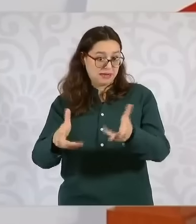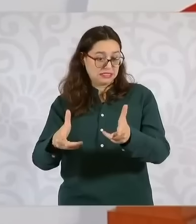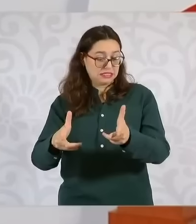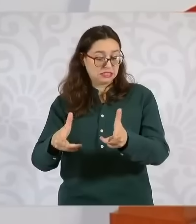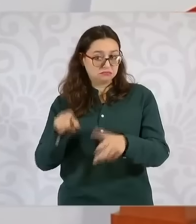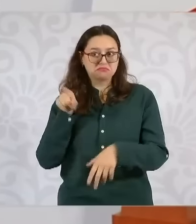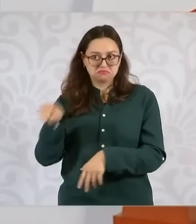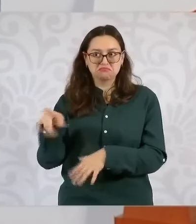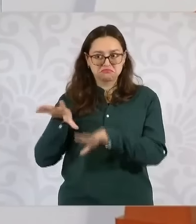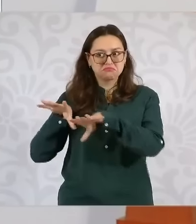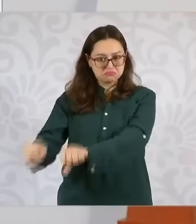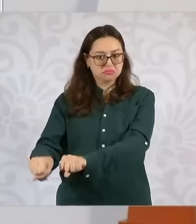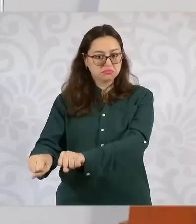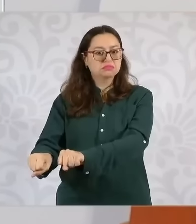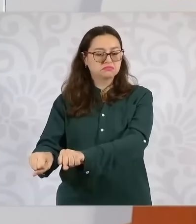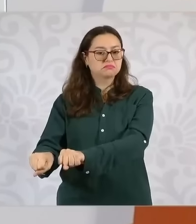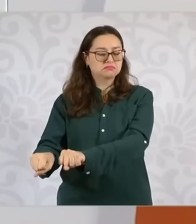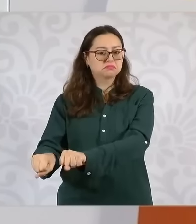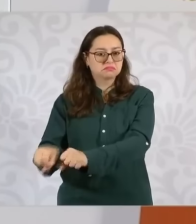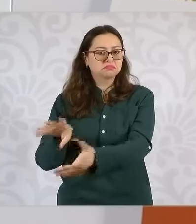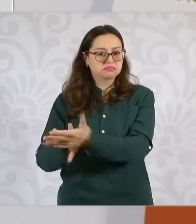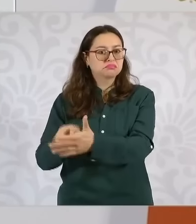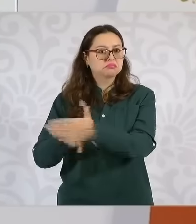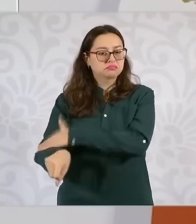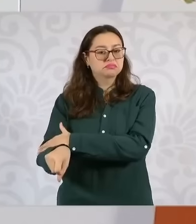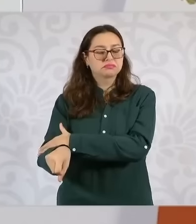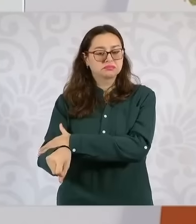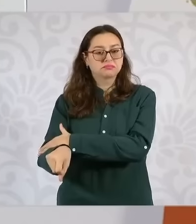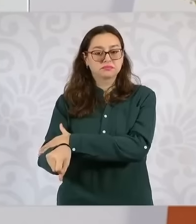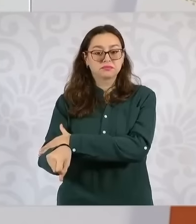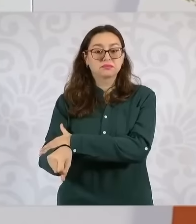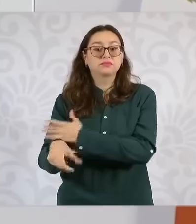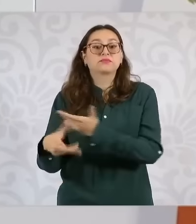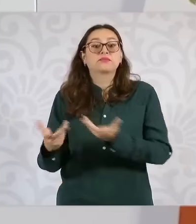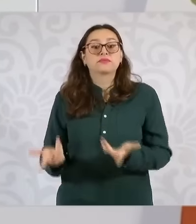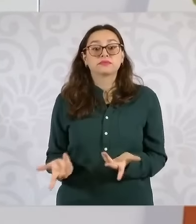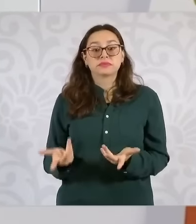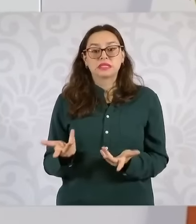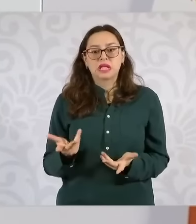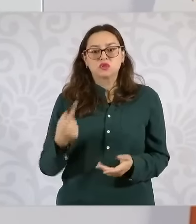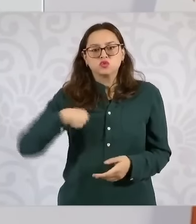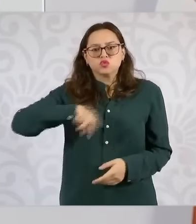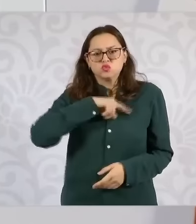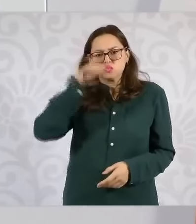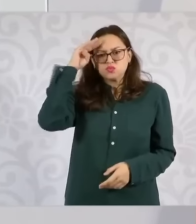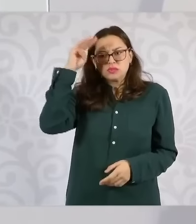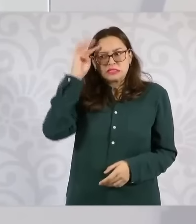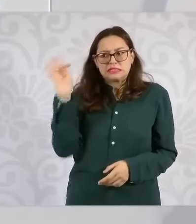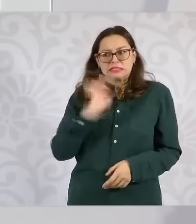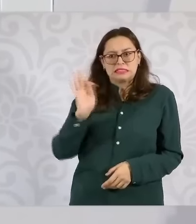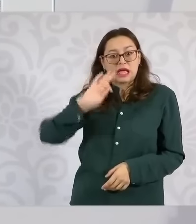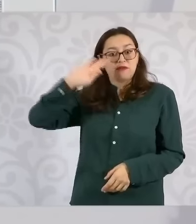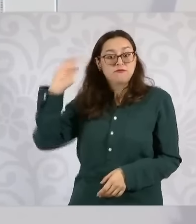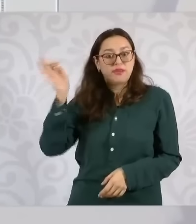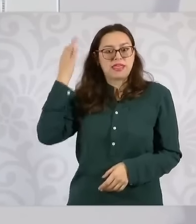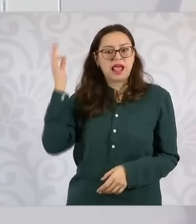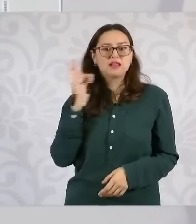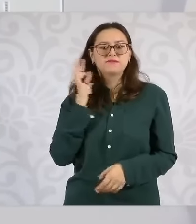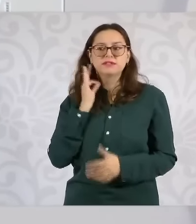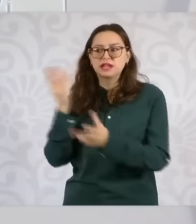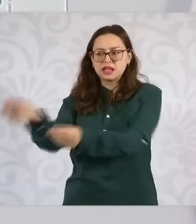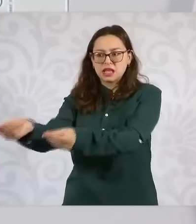está en contacto con tanto, porque la idea era que atrajera el caso a la Fiscalía General de la República, ya